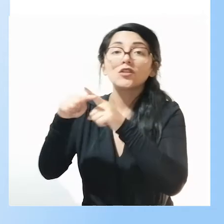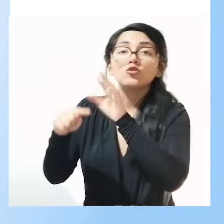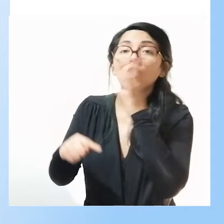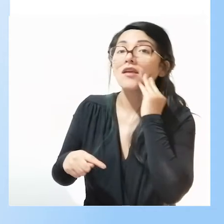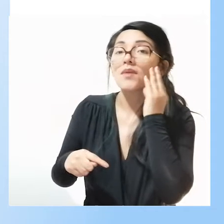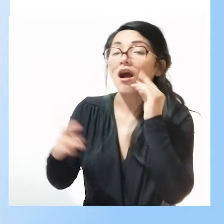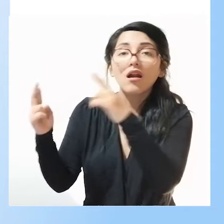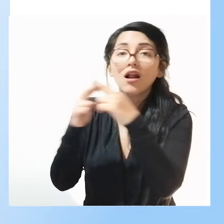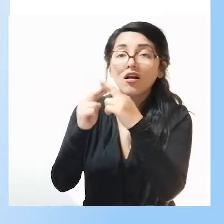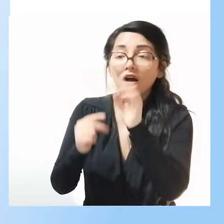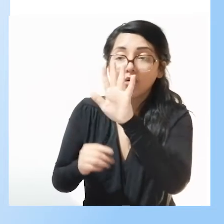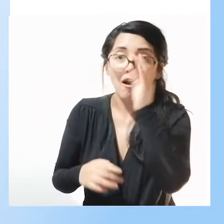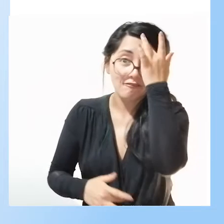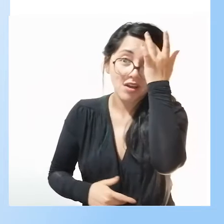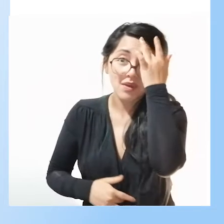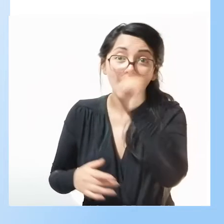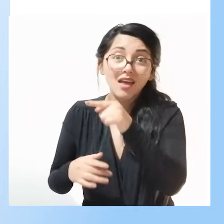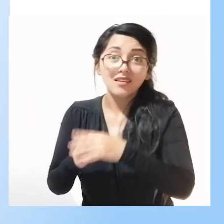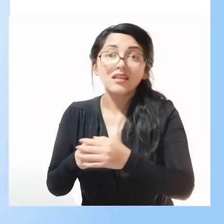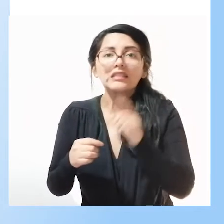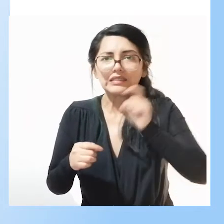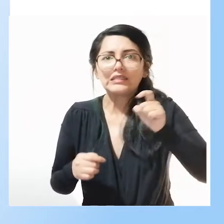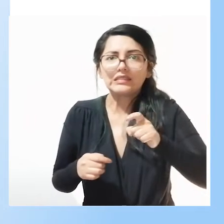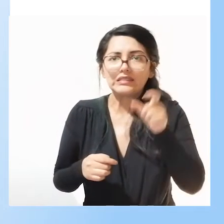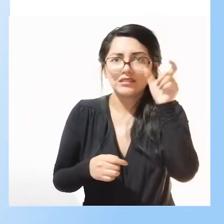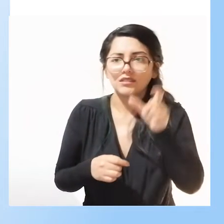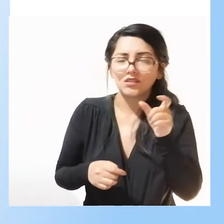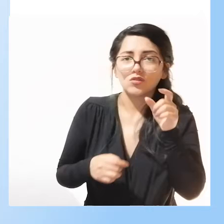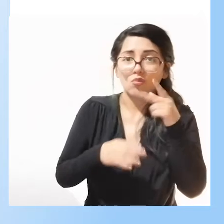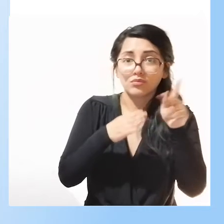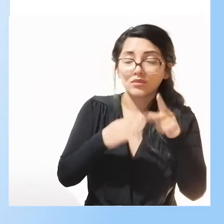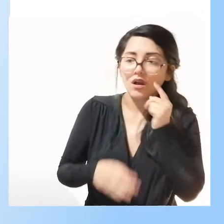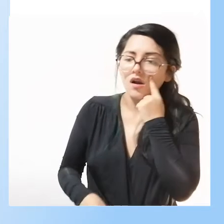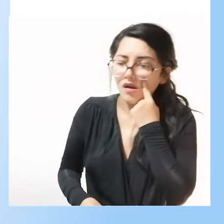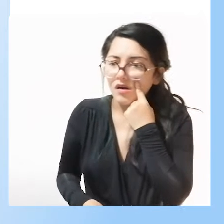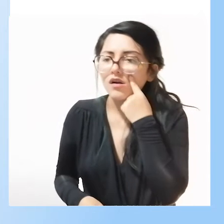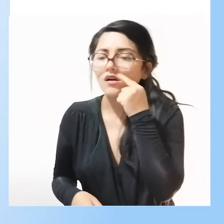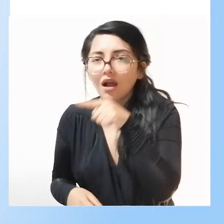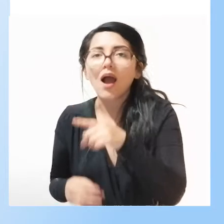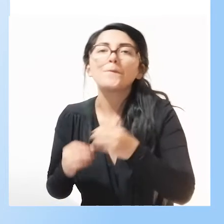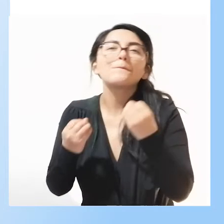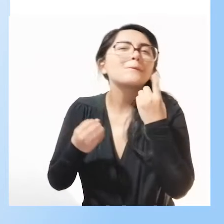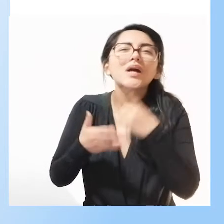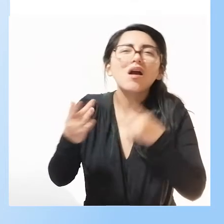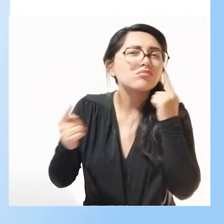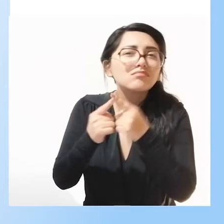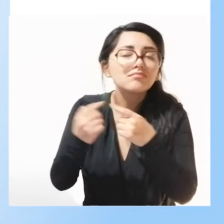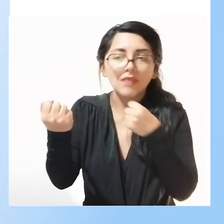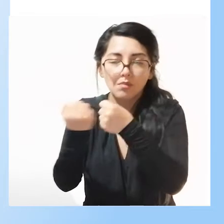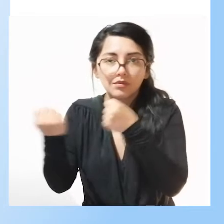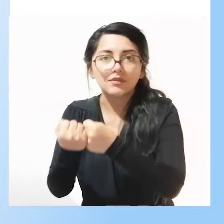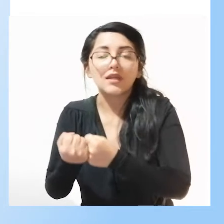su enfermedad que hay que conocer para mejorar los procesos de atención. Y por otro lado, la familia en